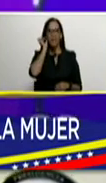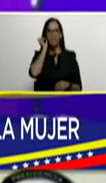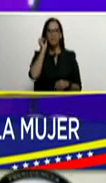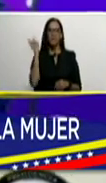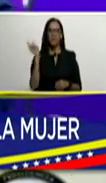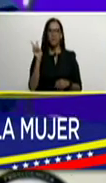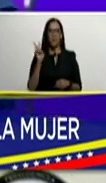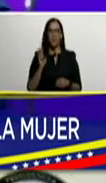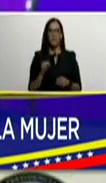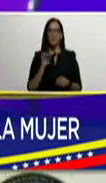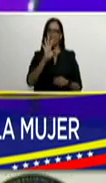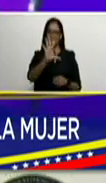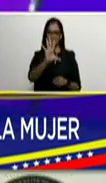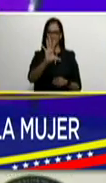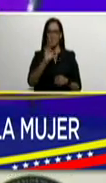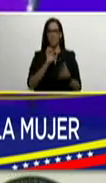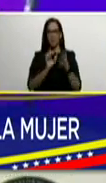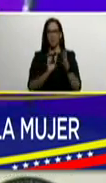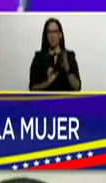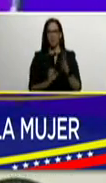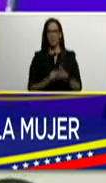de Venezuela. 5 vértices.